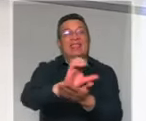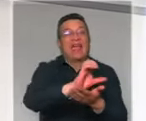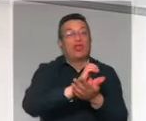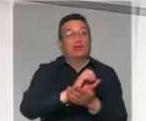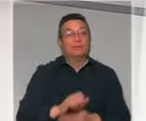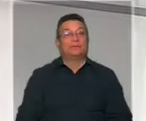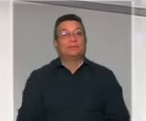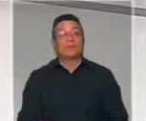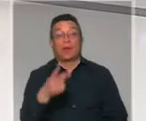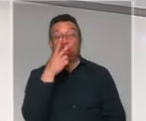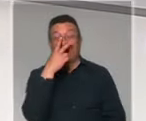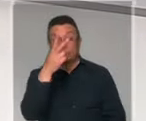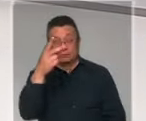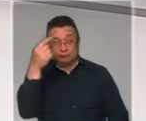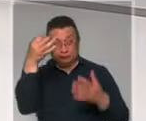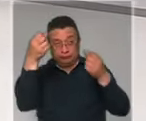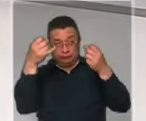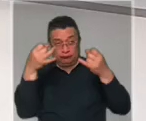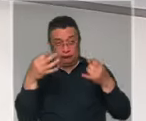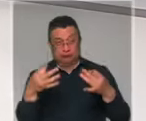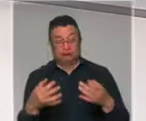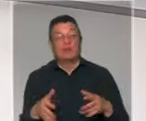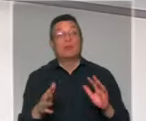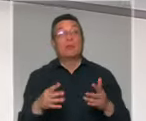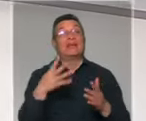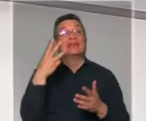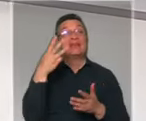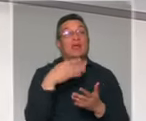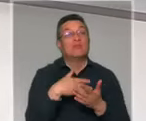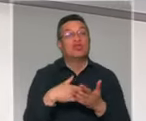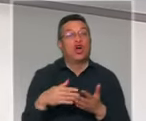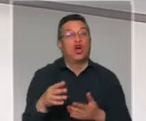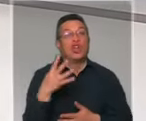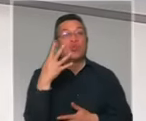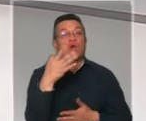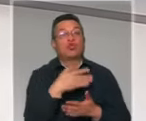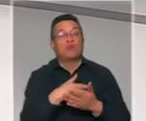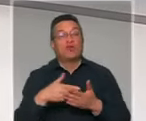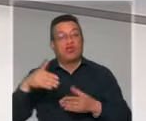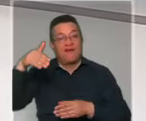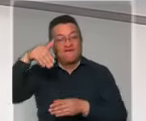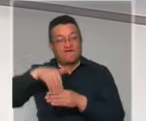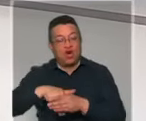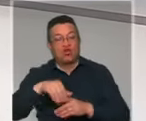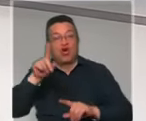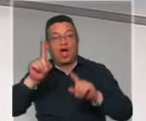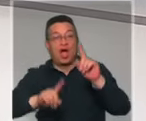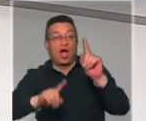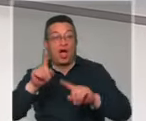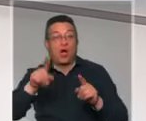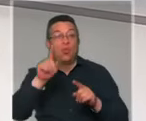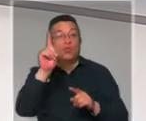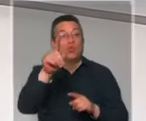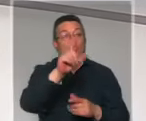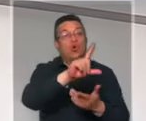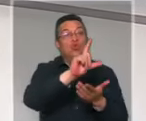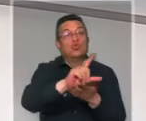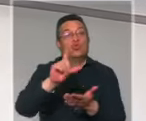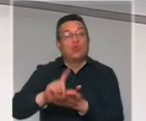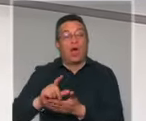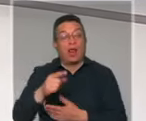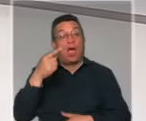estamos viendo en pantalla, que son ya sobre 3 millones, 4 millones de votos, unos y otros en algunos lugares,